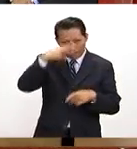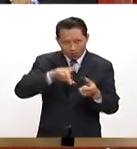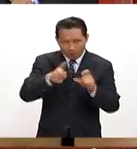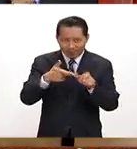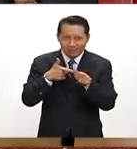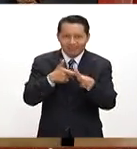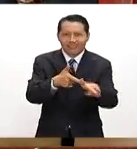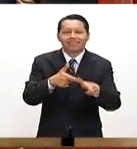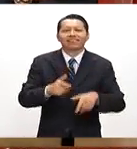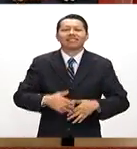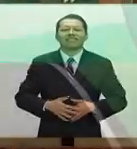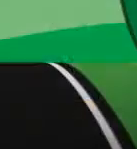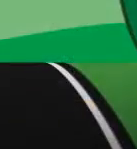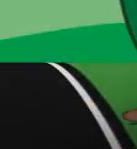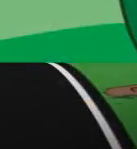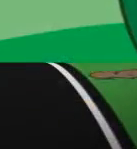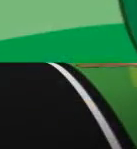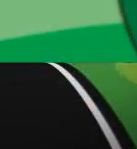al Día.